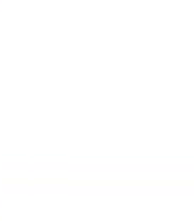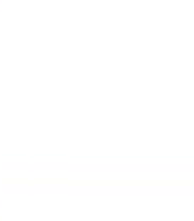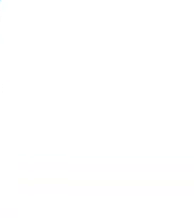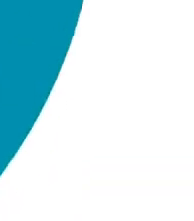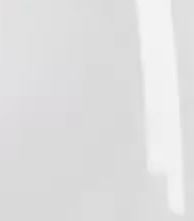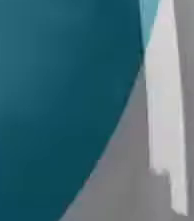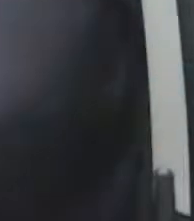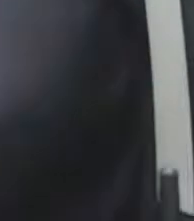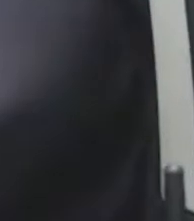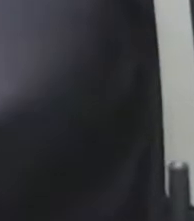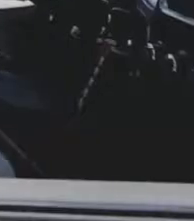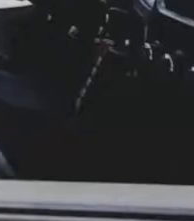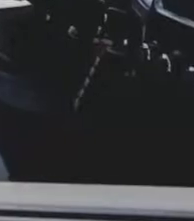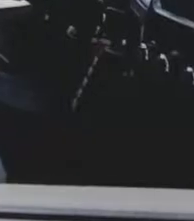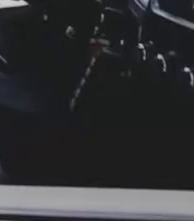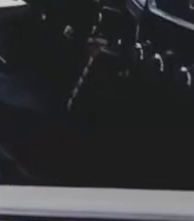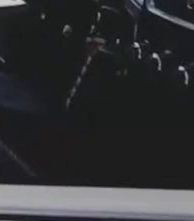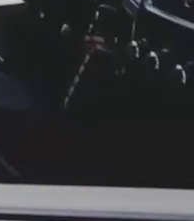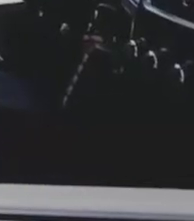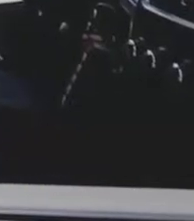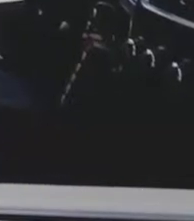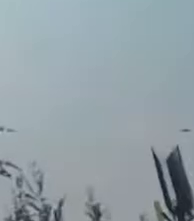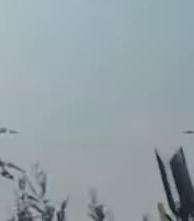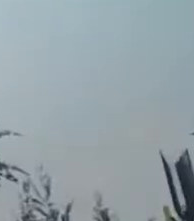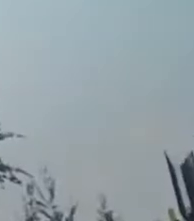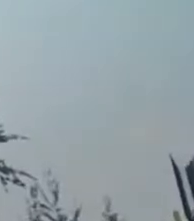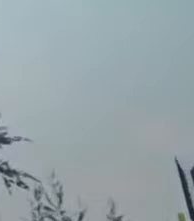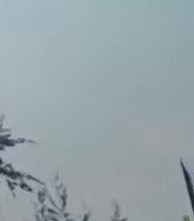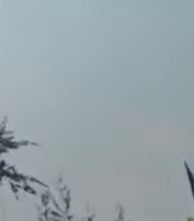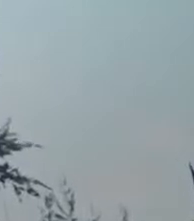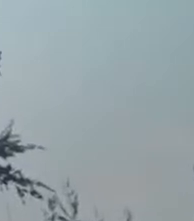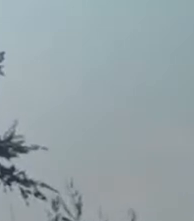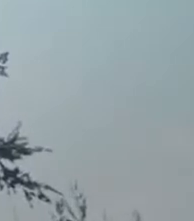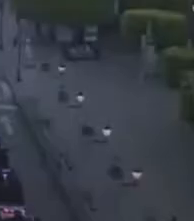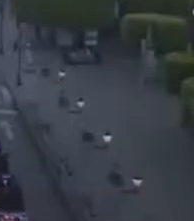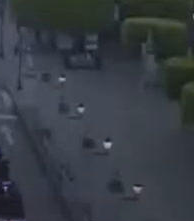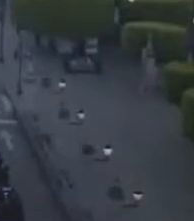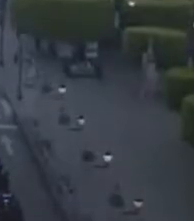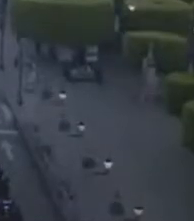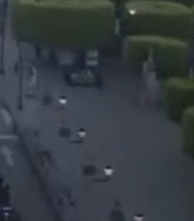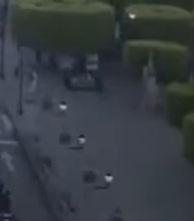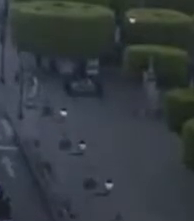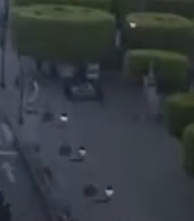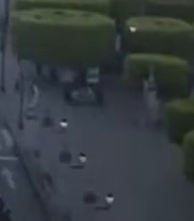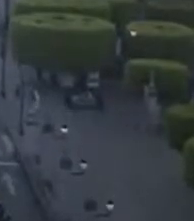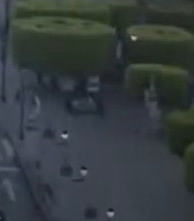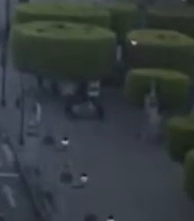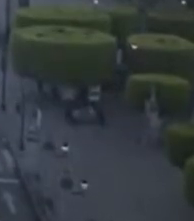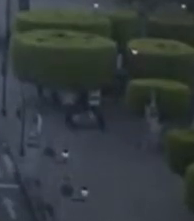Pública, el único objetivo es, y seguirá siendo, proteger y servir a Michoacán.